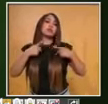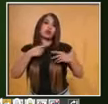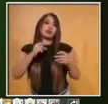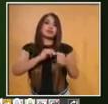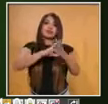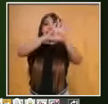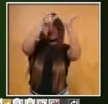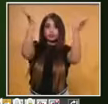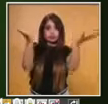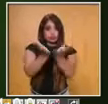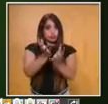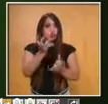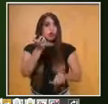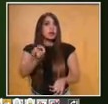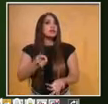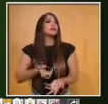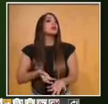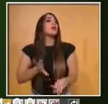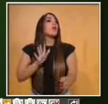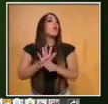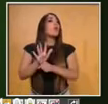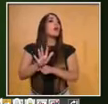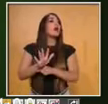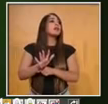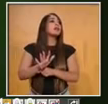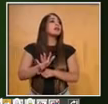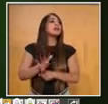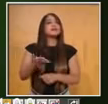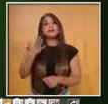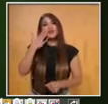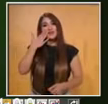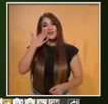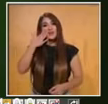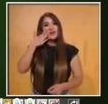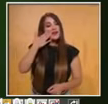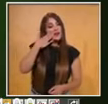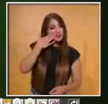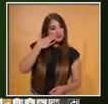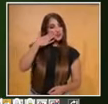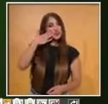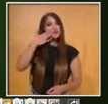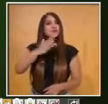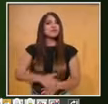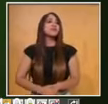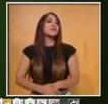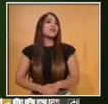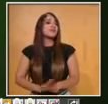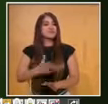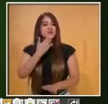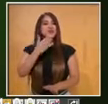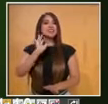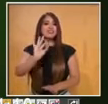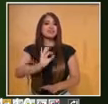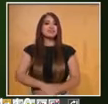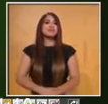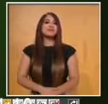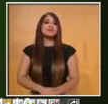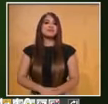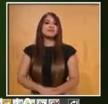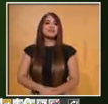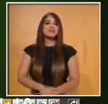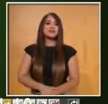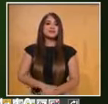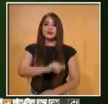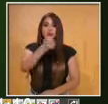con un gran alcance. Facebook. Correcto. Siguiente pregunta, adivina adivinador.